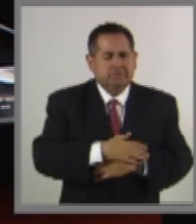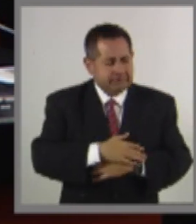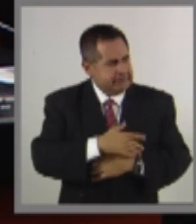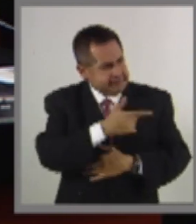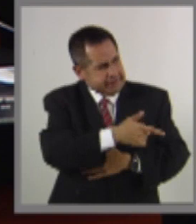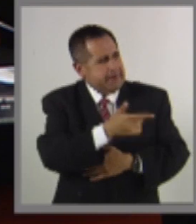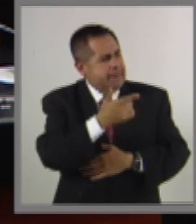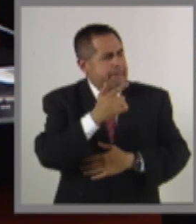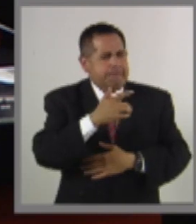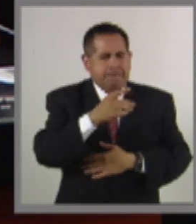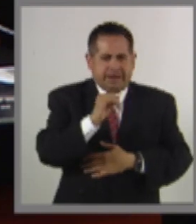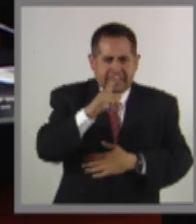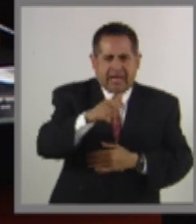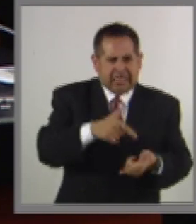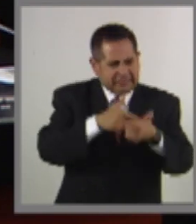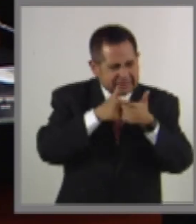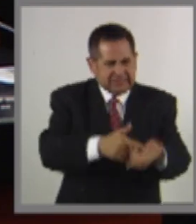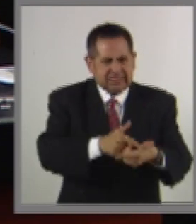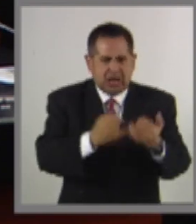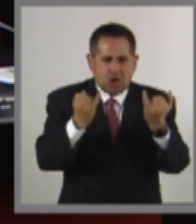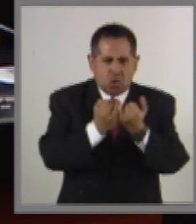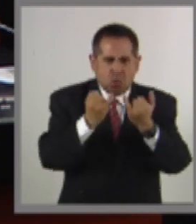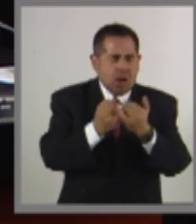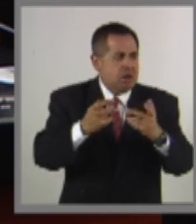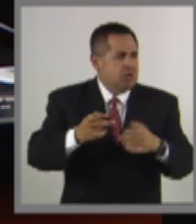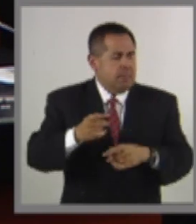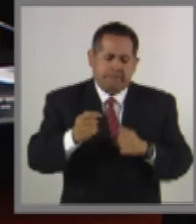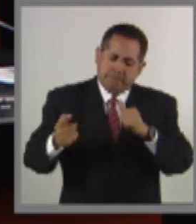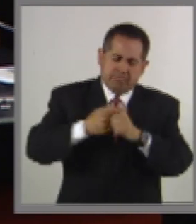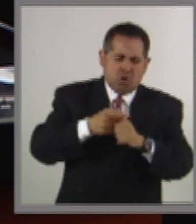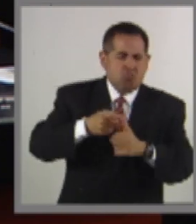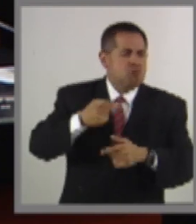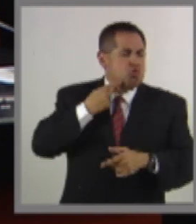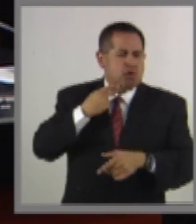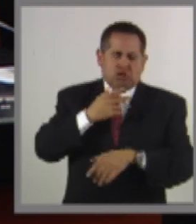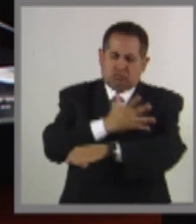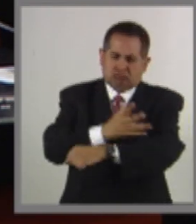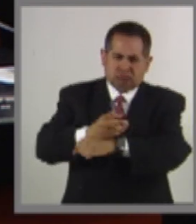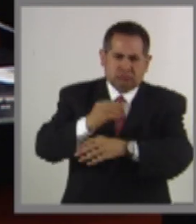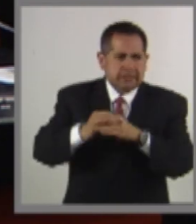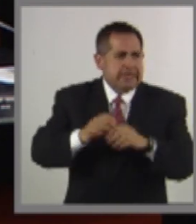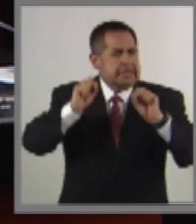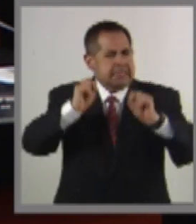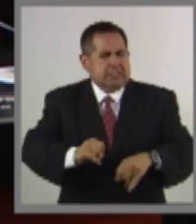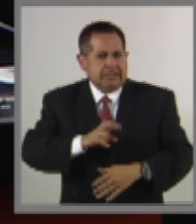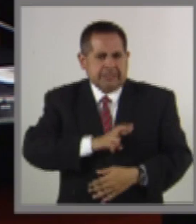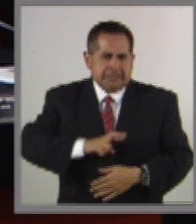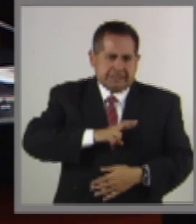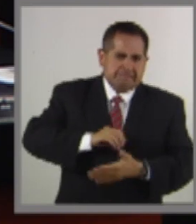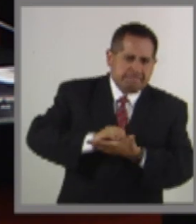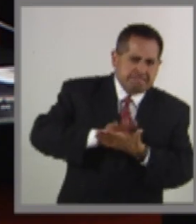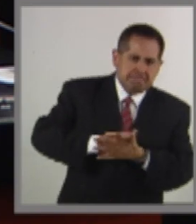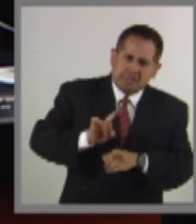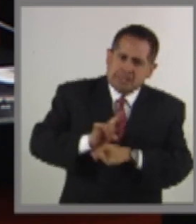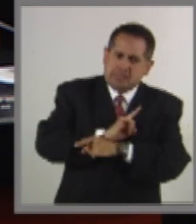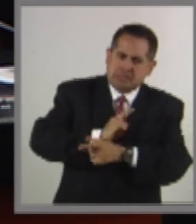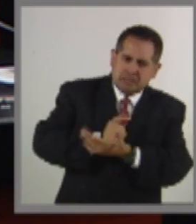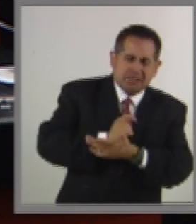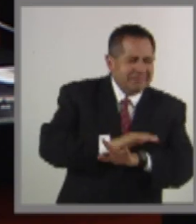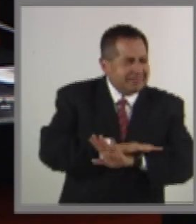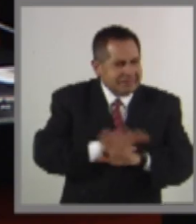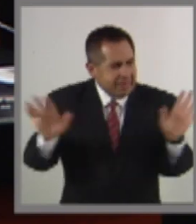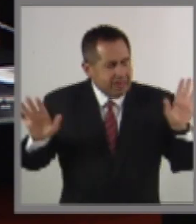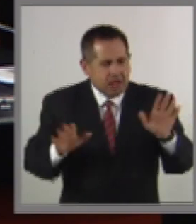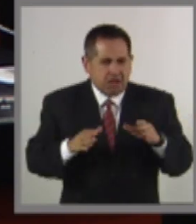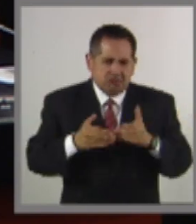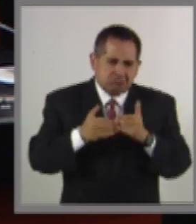Miguel Barbosa siga privilegiando la política. No caiga en rencores, no caiga en ataques y